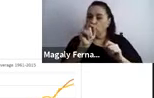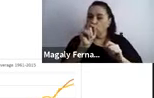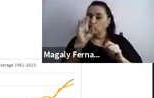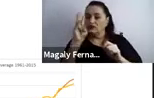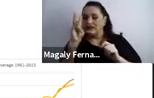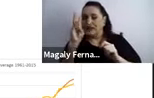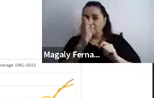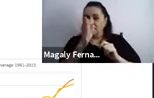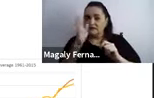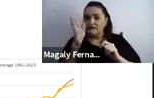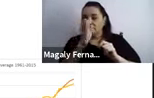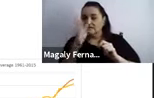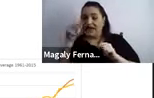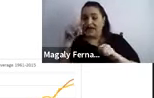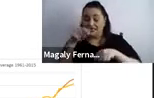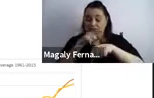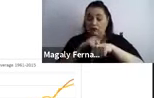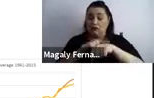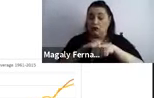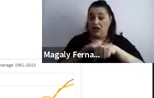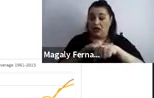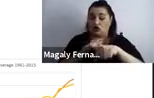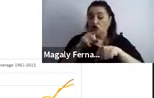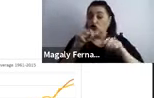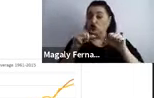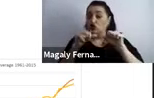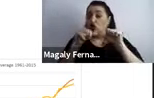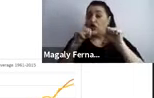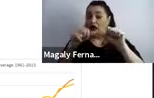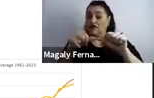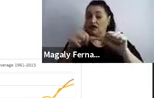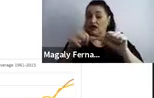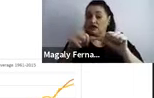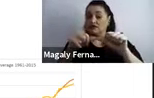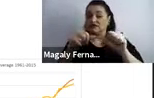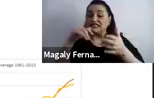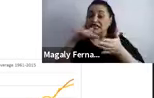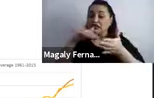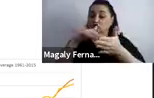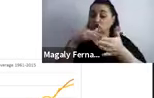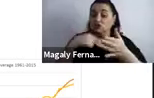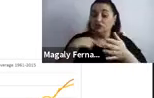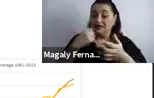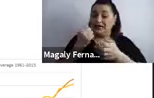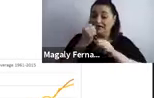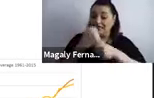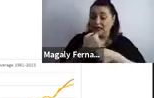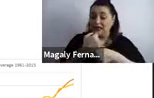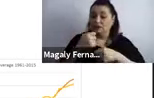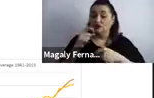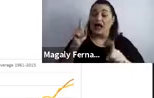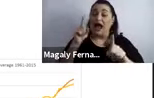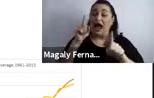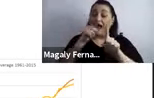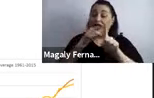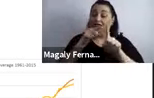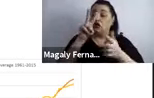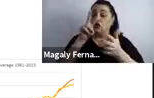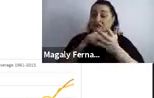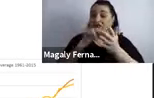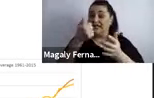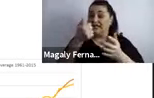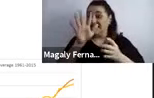1.6, porque en este momento estábamos todavía en los estudios que hicimos hasta el 2015, con datos de hasta